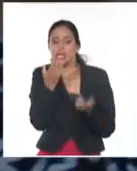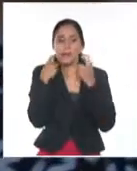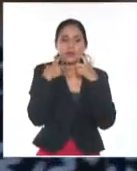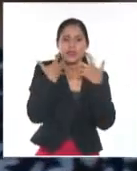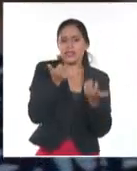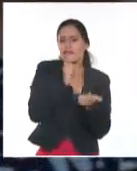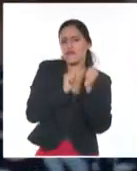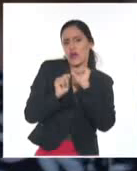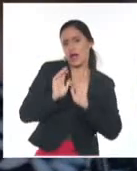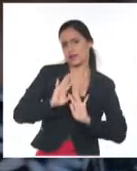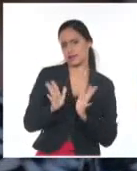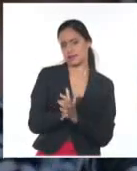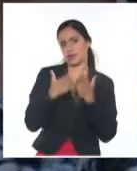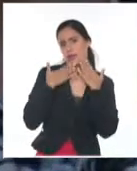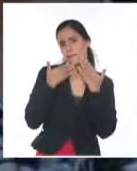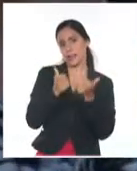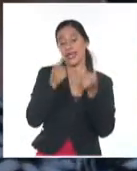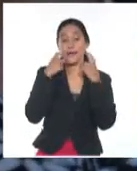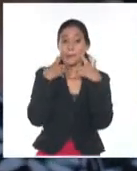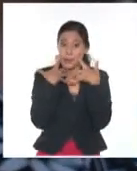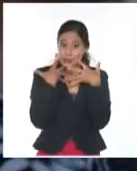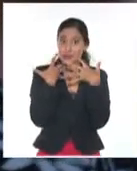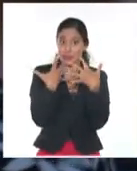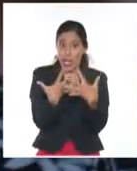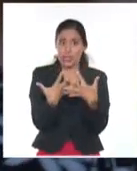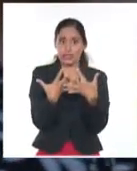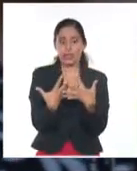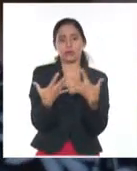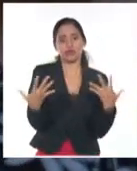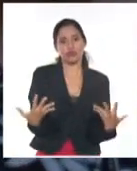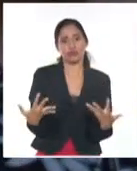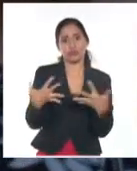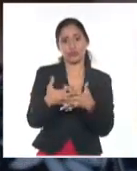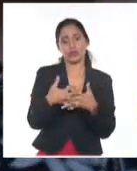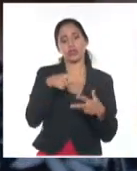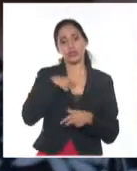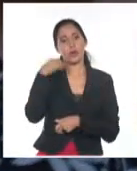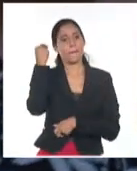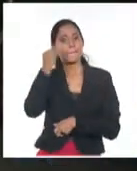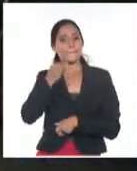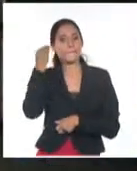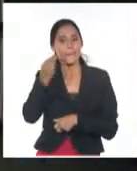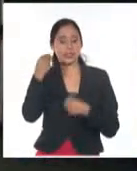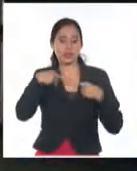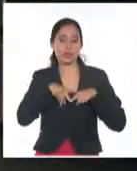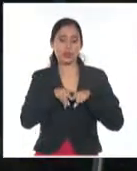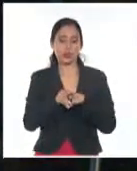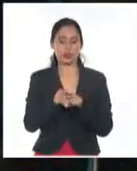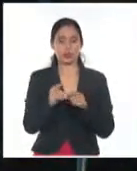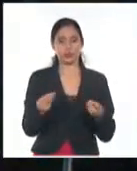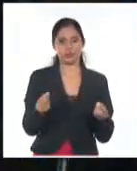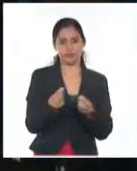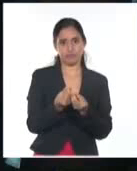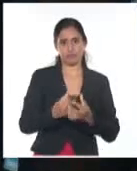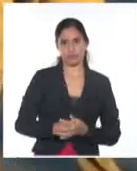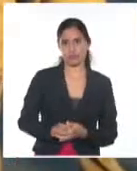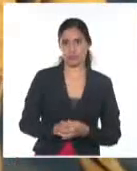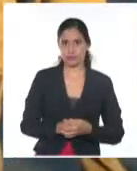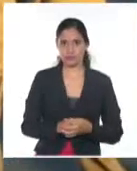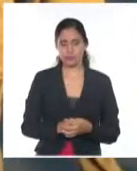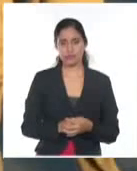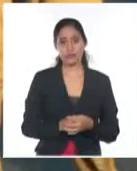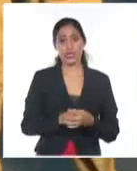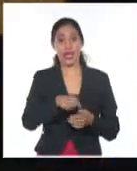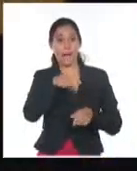es muy importante y creo que eso nos une muchísimo. Momento cumbre en la ceremonia significó